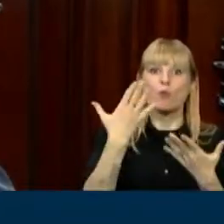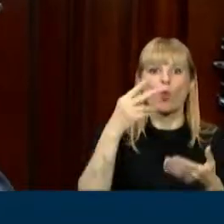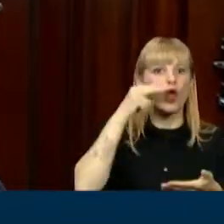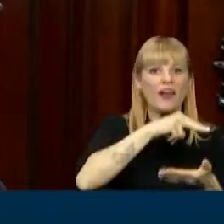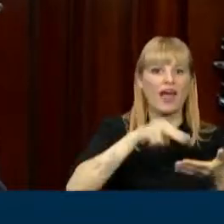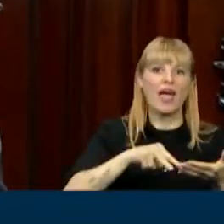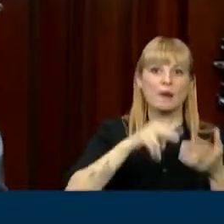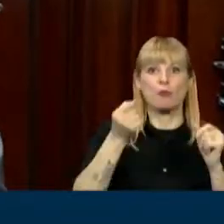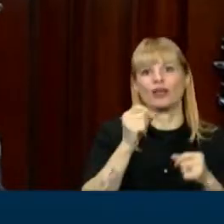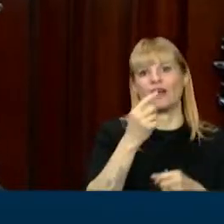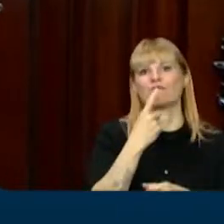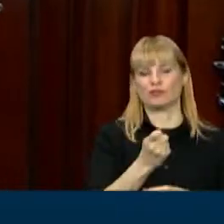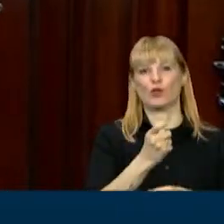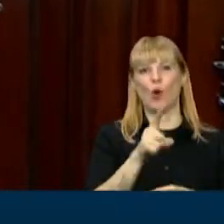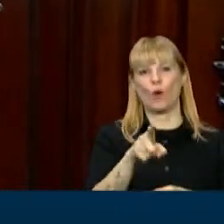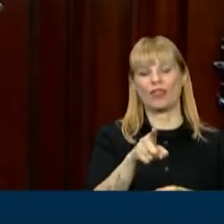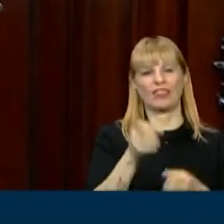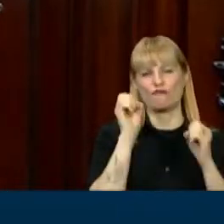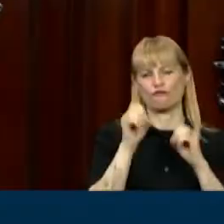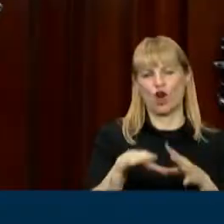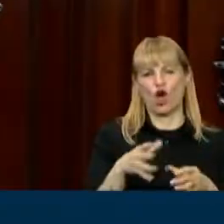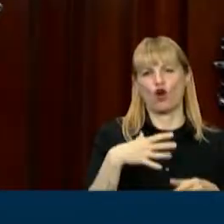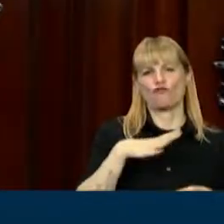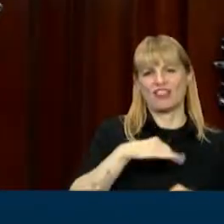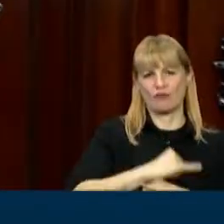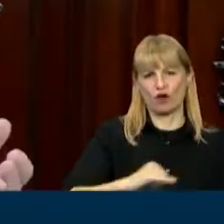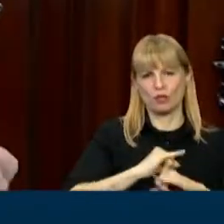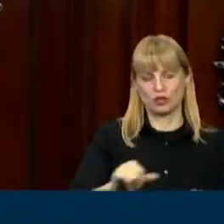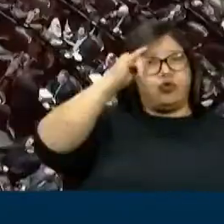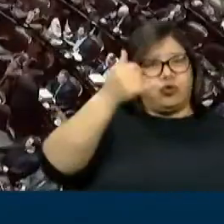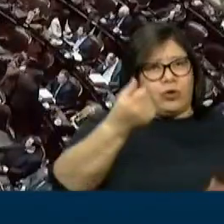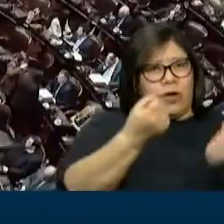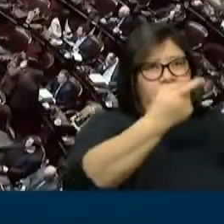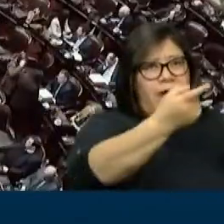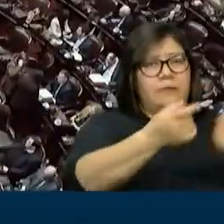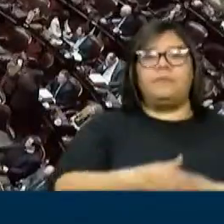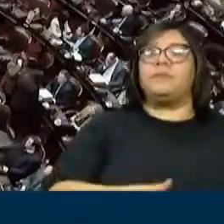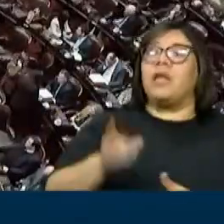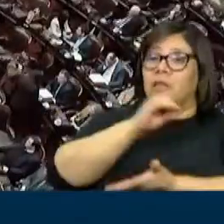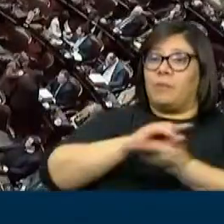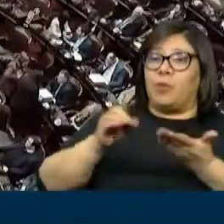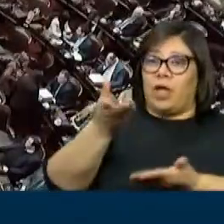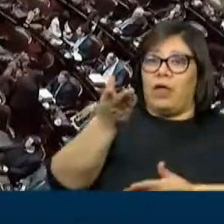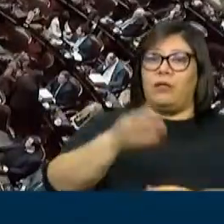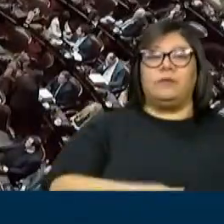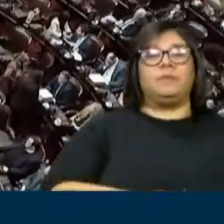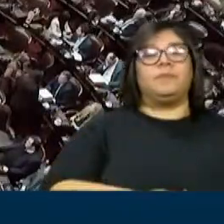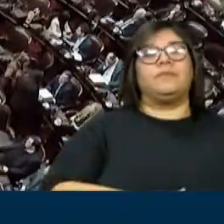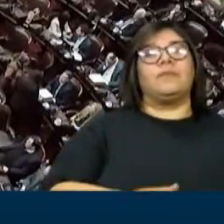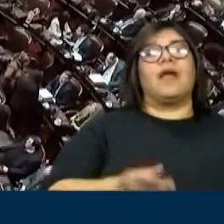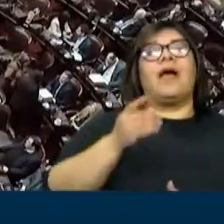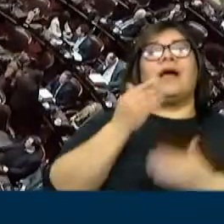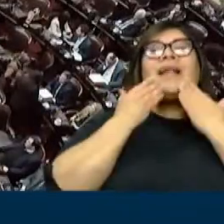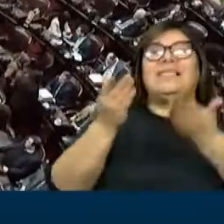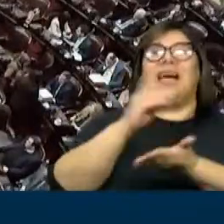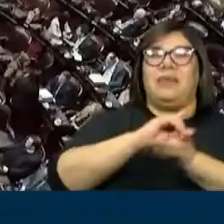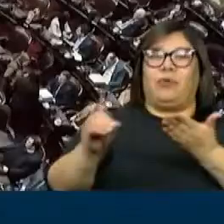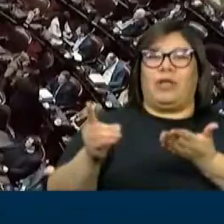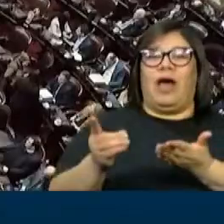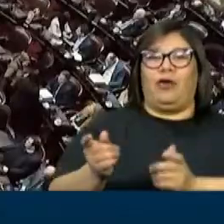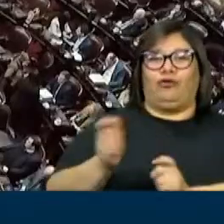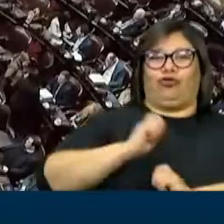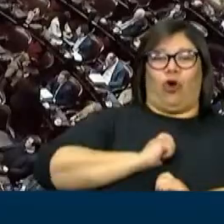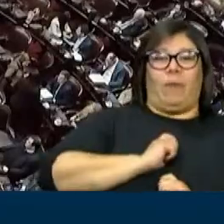viene el ministro y se hace cargo de lo que Sí. le toca y de las decisiones que tomó y explica, bueno, el trabajo al otro día